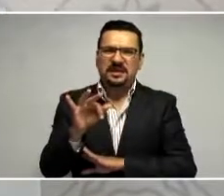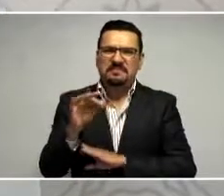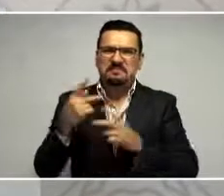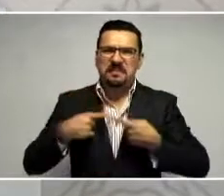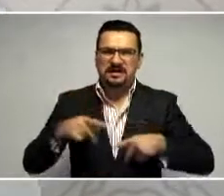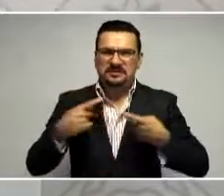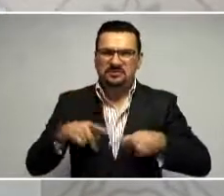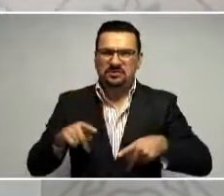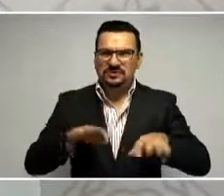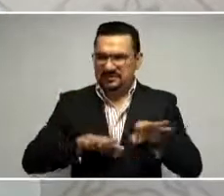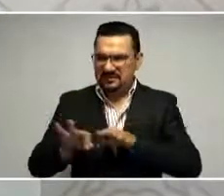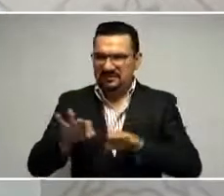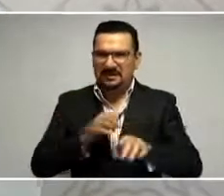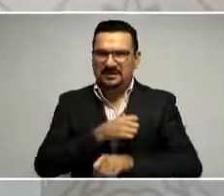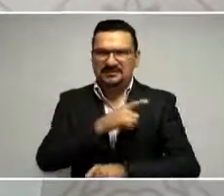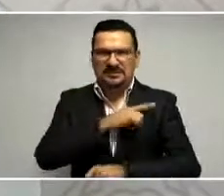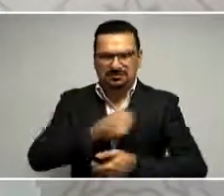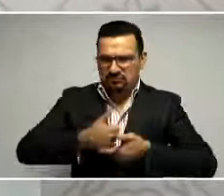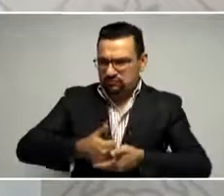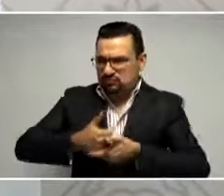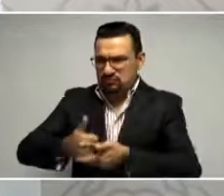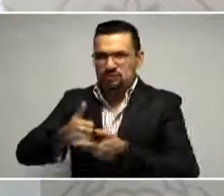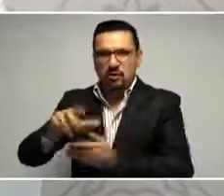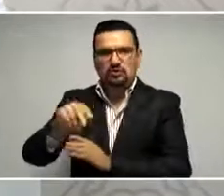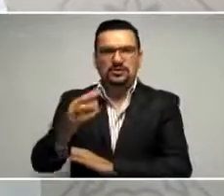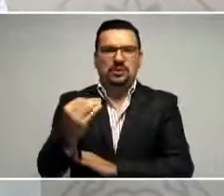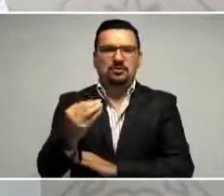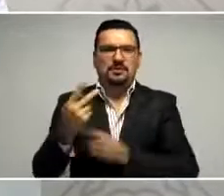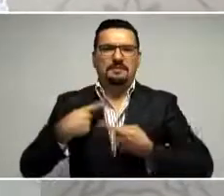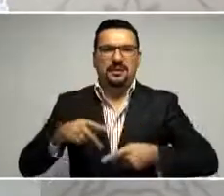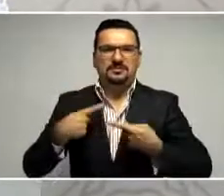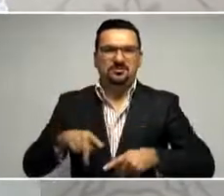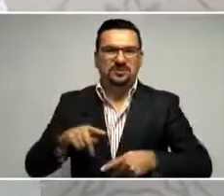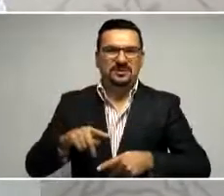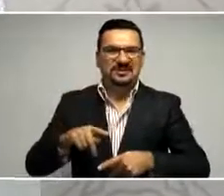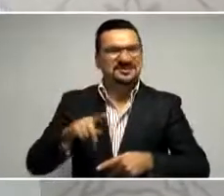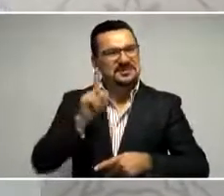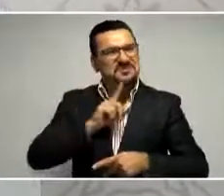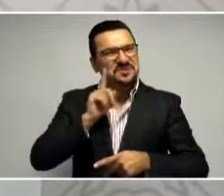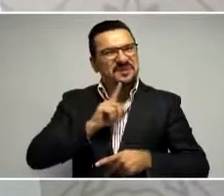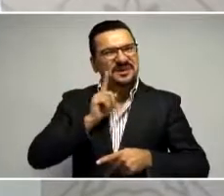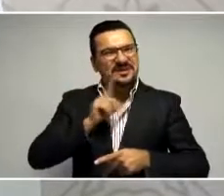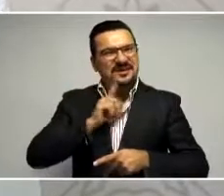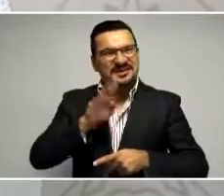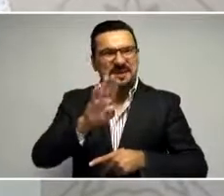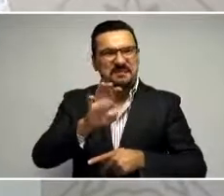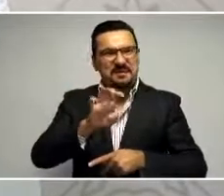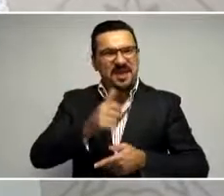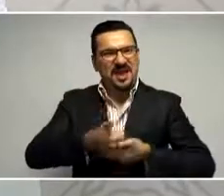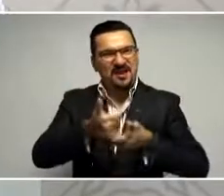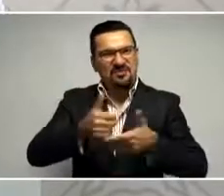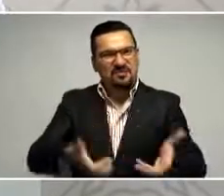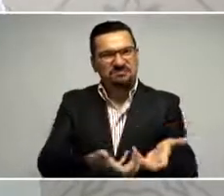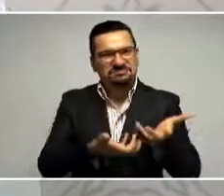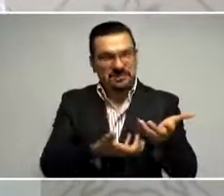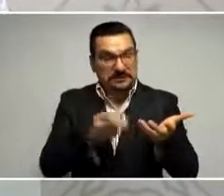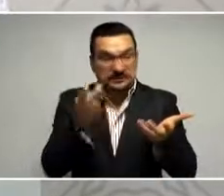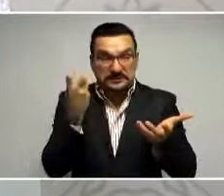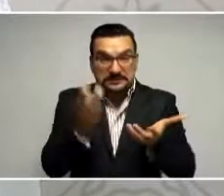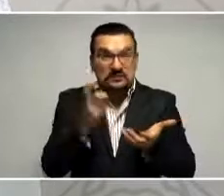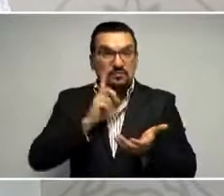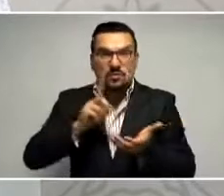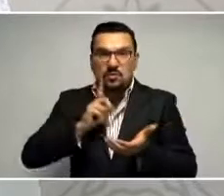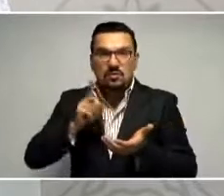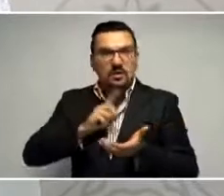salud y más de 89 parteras rurales que están trabajando de